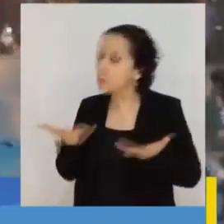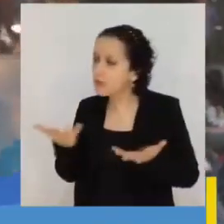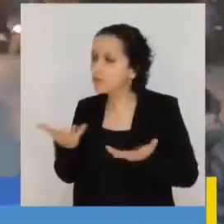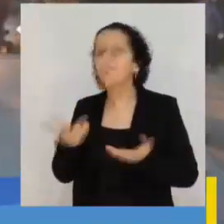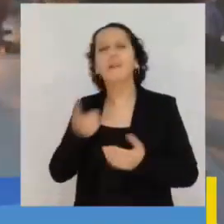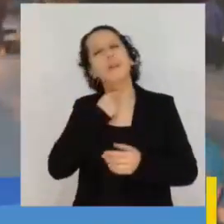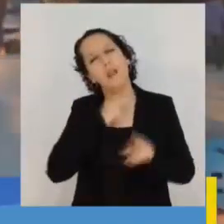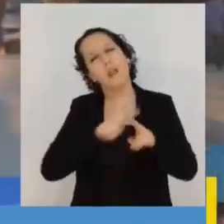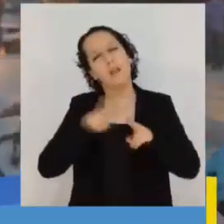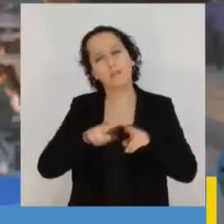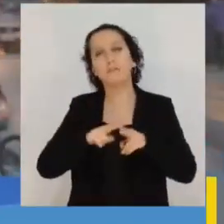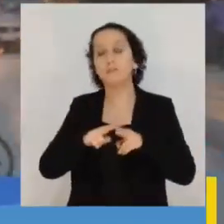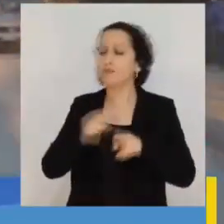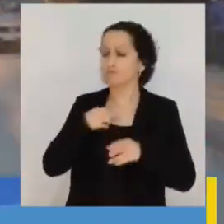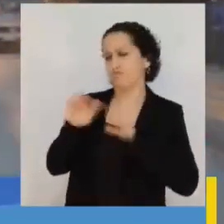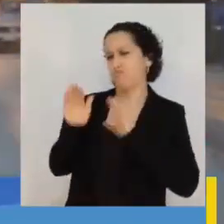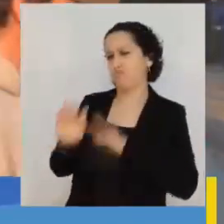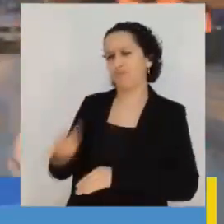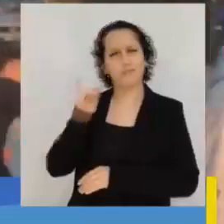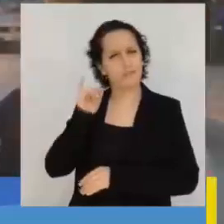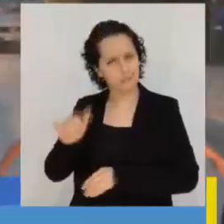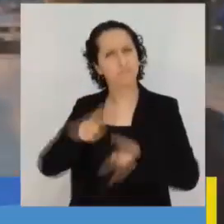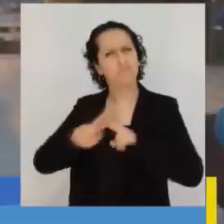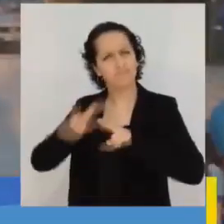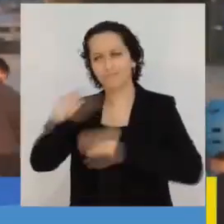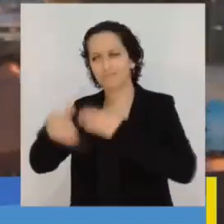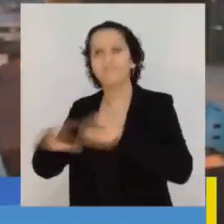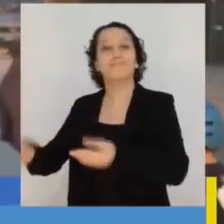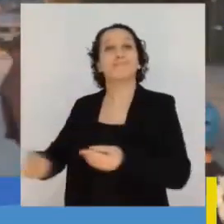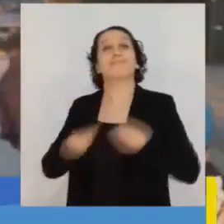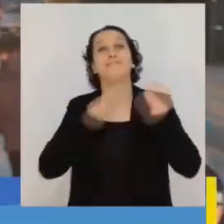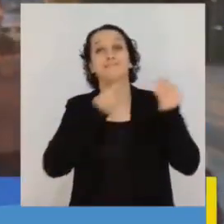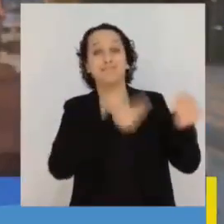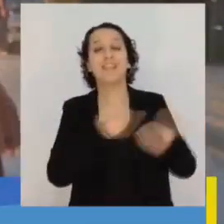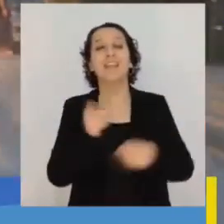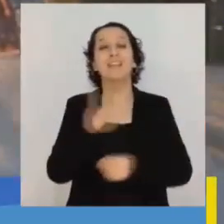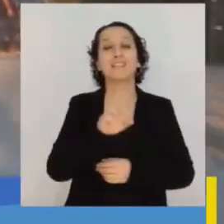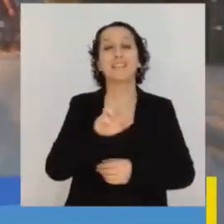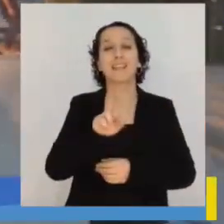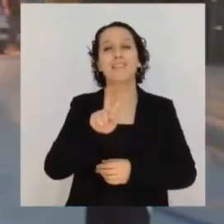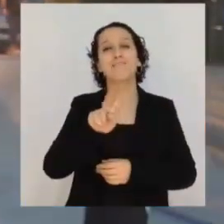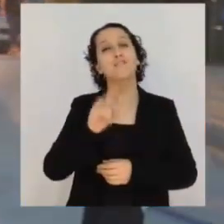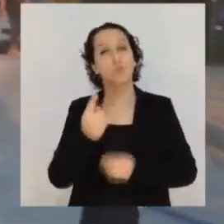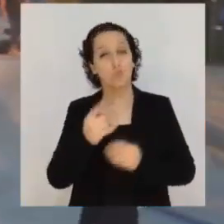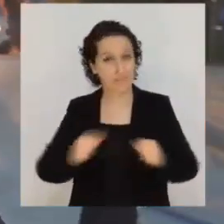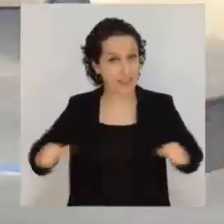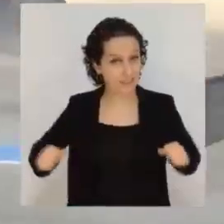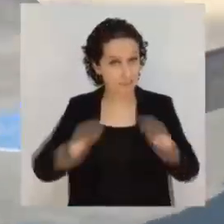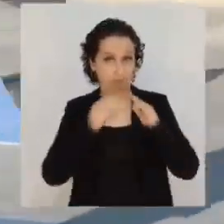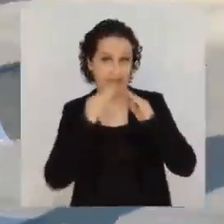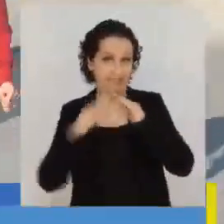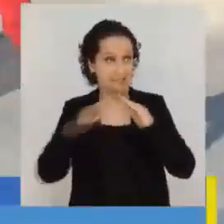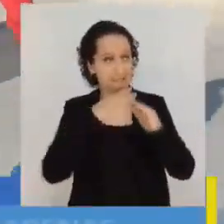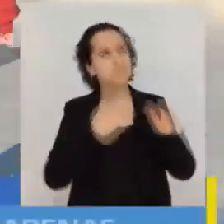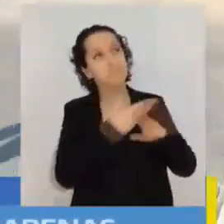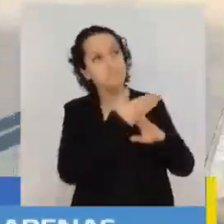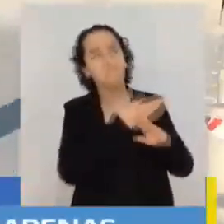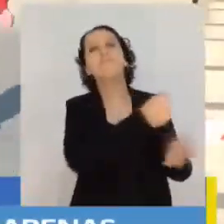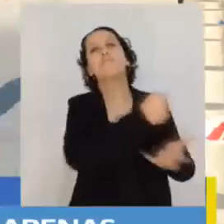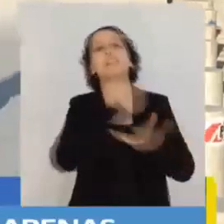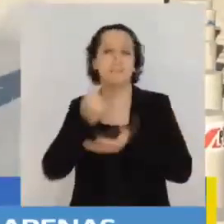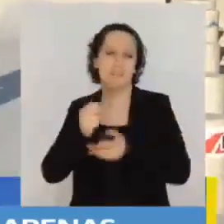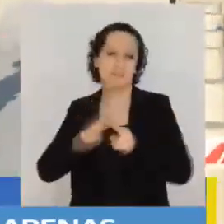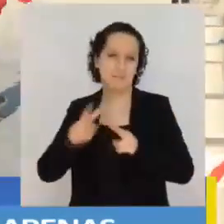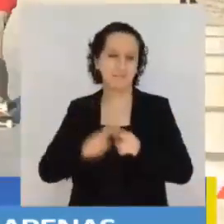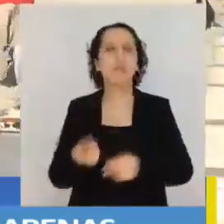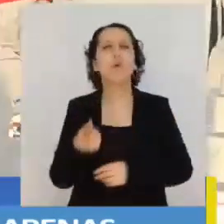que nosotros la acogimos, que la apoyamos absolutamente y que llevamos la iniciativa al Serviu para ser financiada. De esta manera y